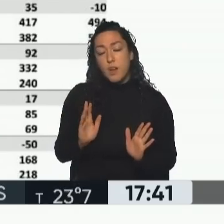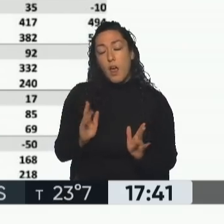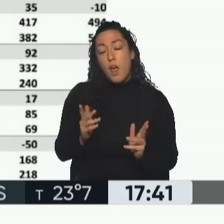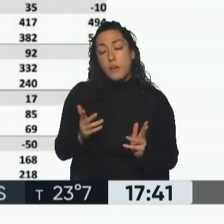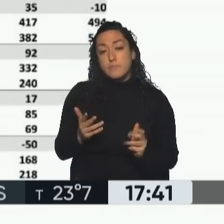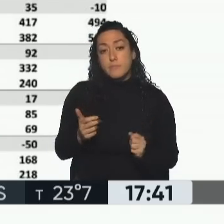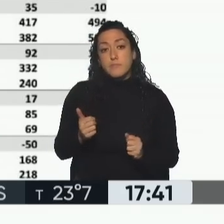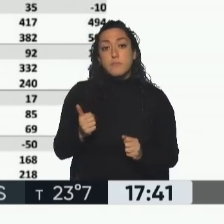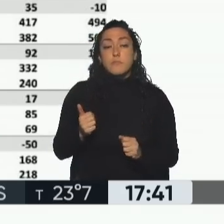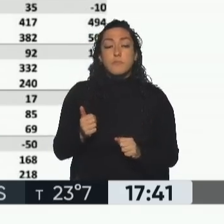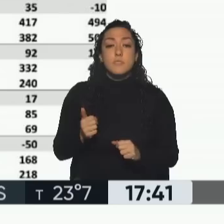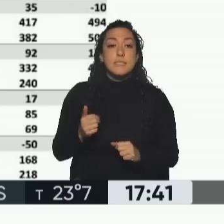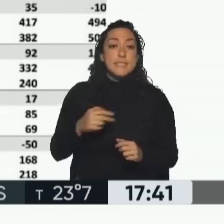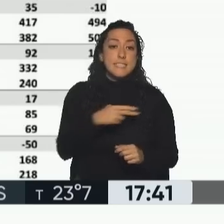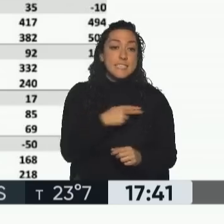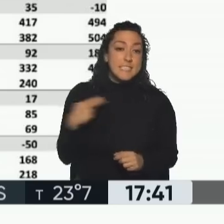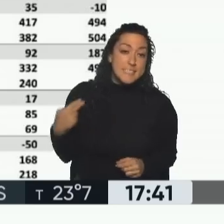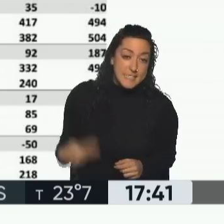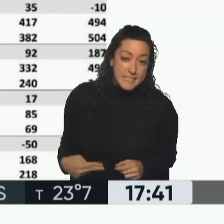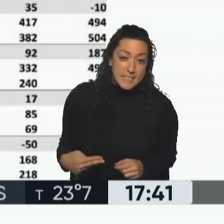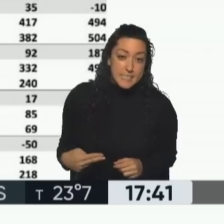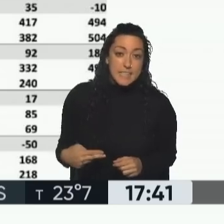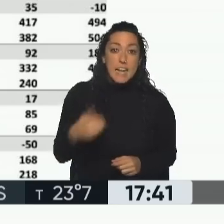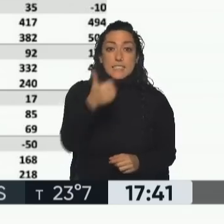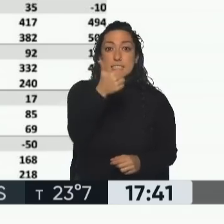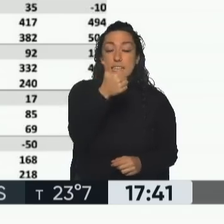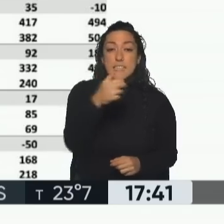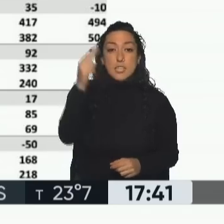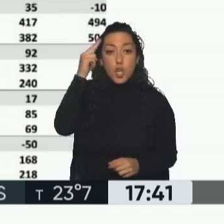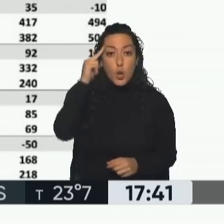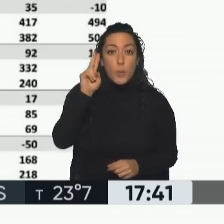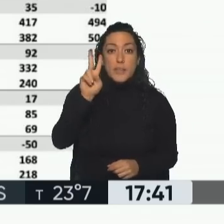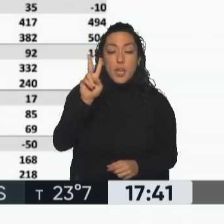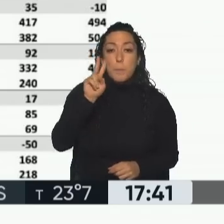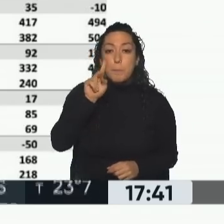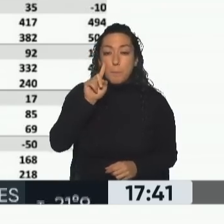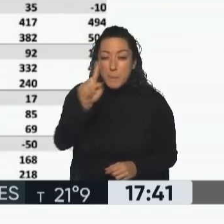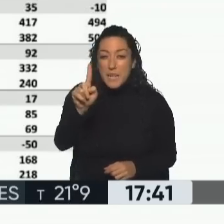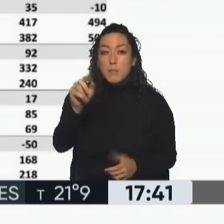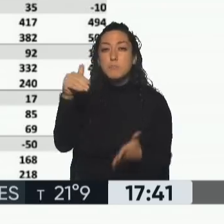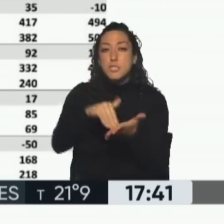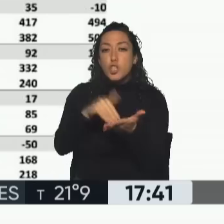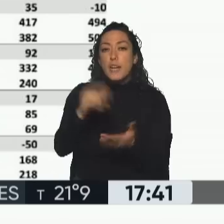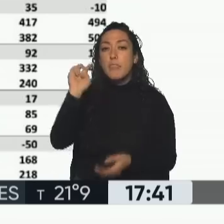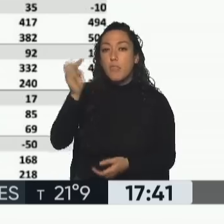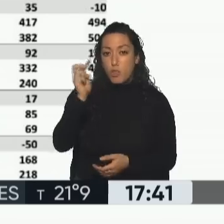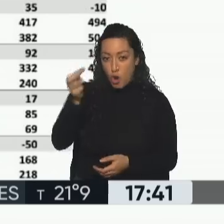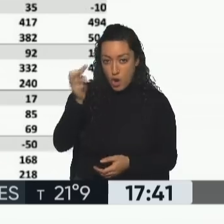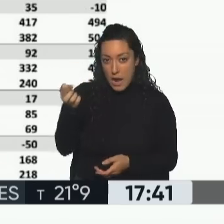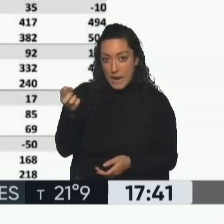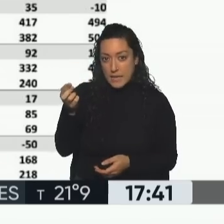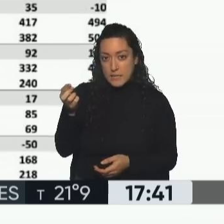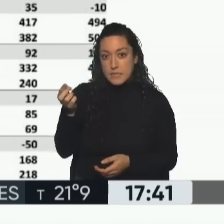de los desarrollados. China, cómodamente, con 692.000 millones de dólares